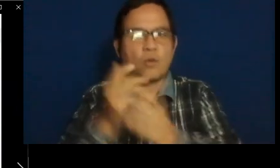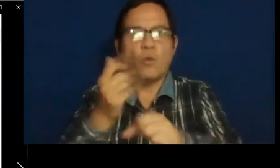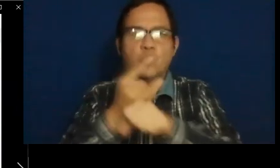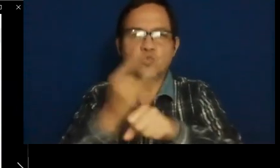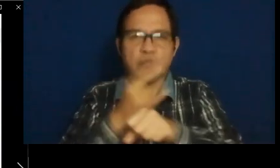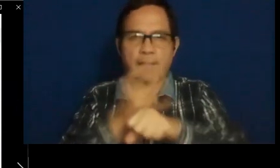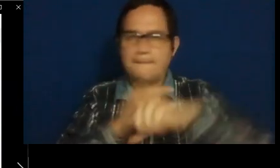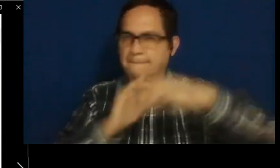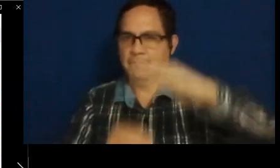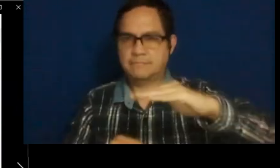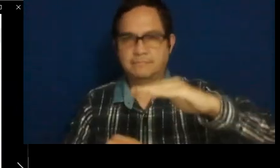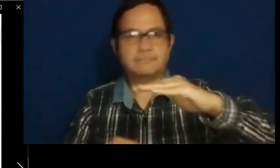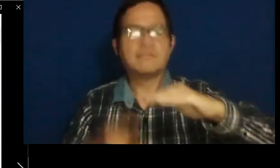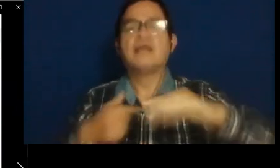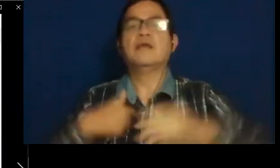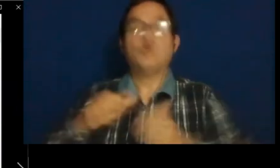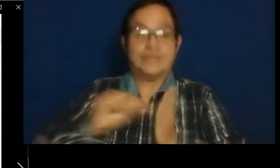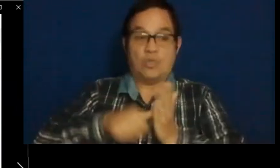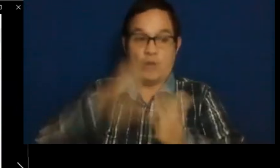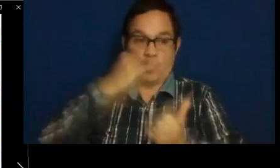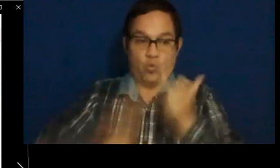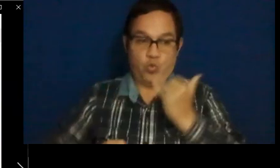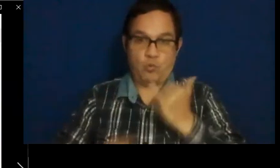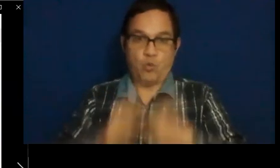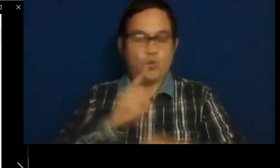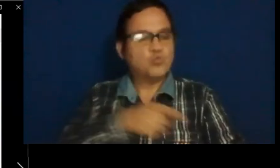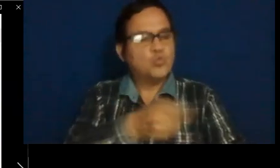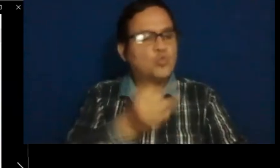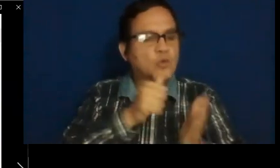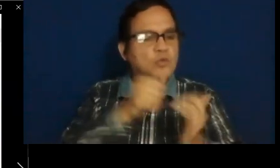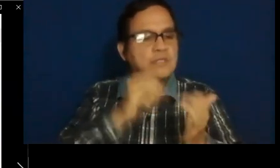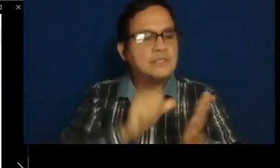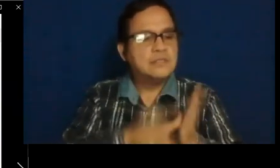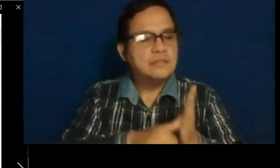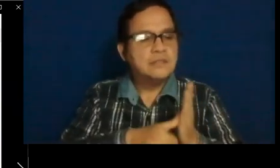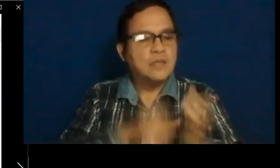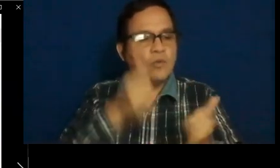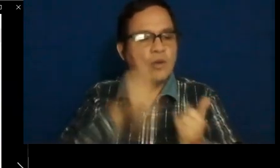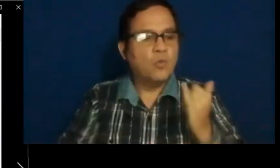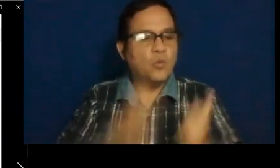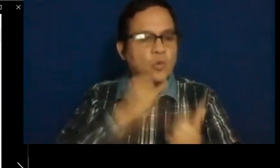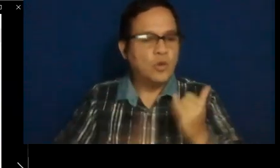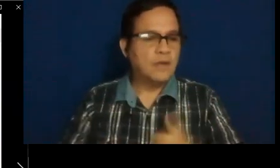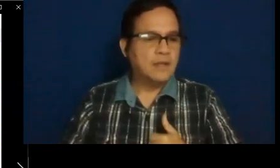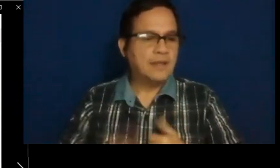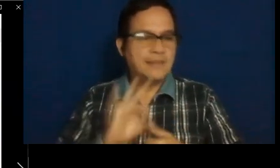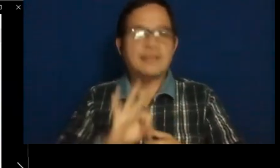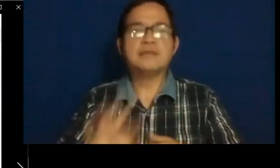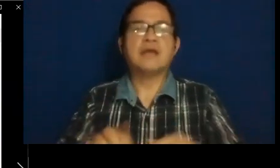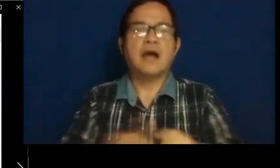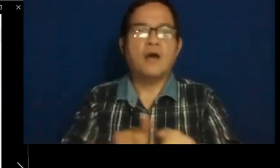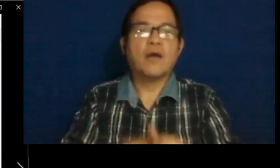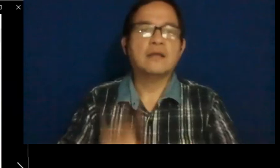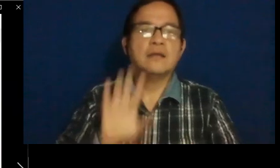ejercicio. Entonces, para mi caso, que mi cédula termina en 1, las masas serán 100. Entonces, la masa 1 la mantengo fija en ese valor, en 100, para mi